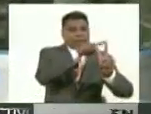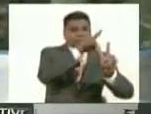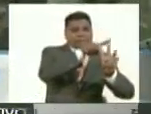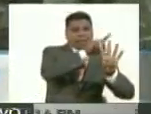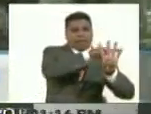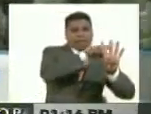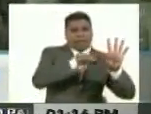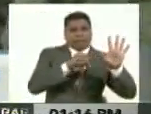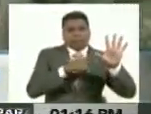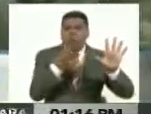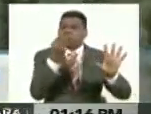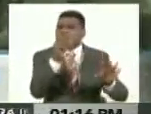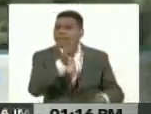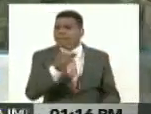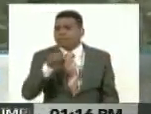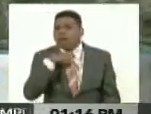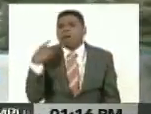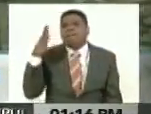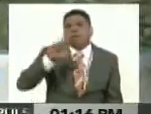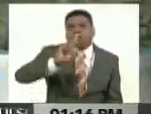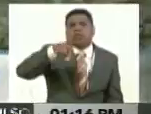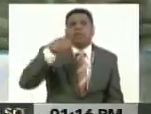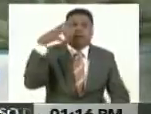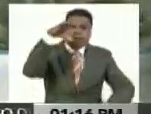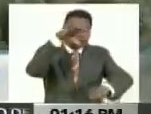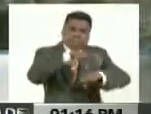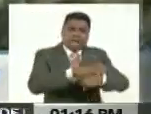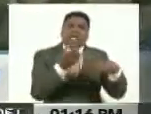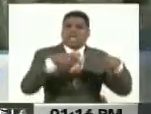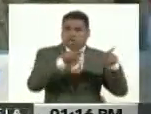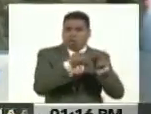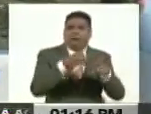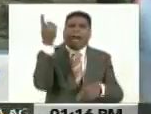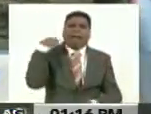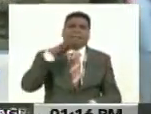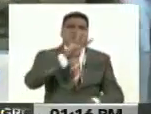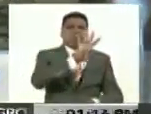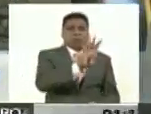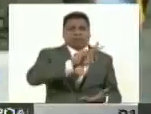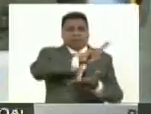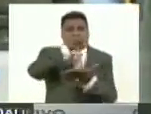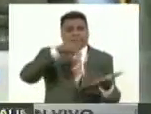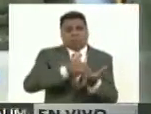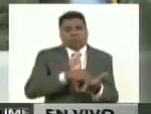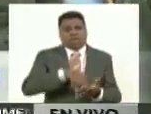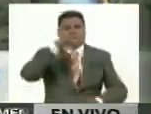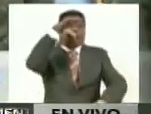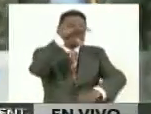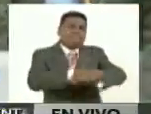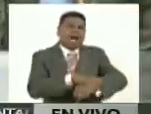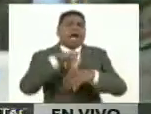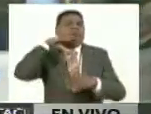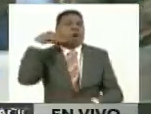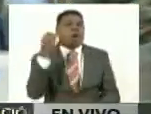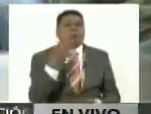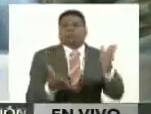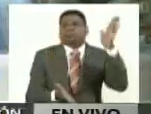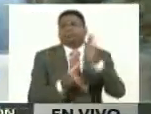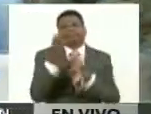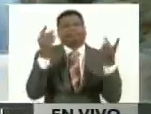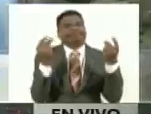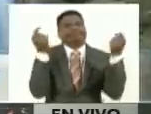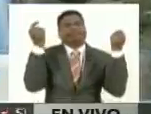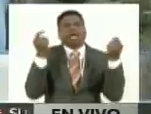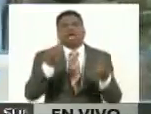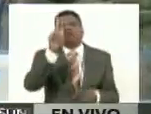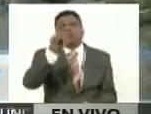cayeron asesinados después de ser detenidos. Vieja práctica de la Cuarta República. Detener a jóvenes, desaparecerlos, más